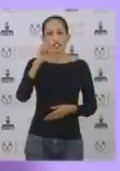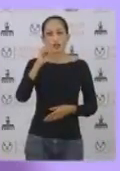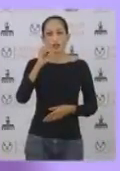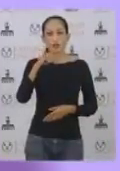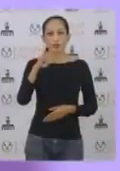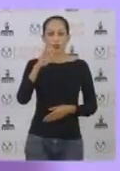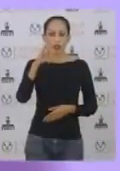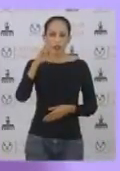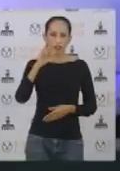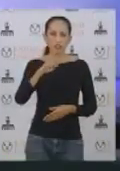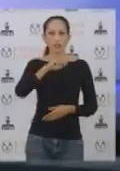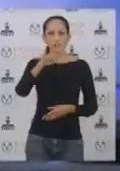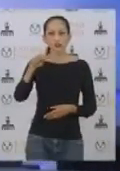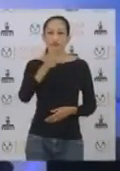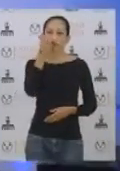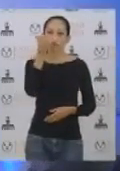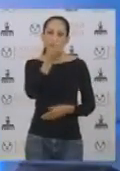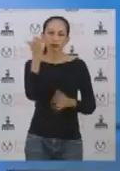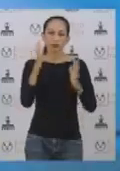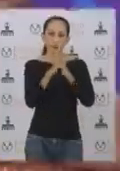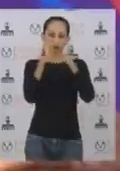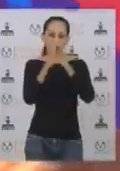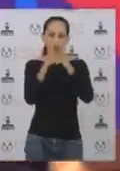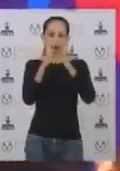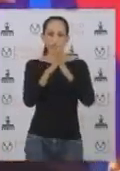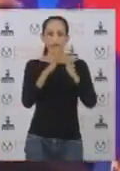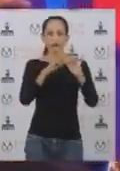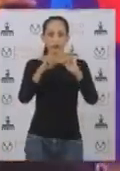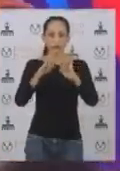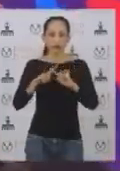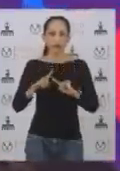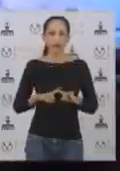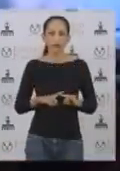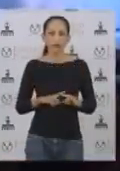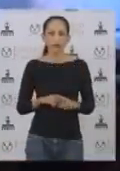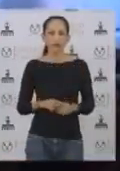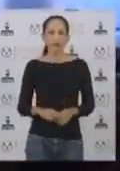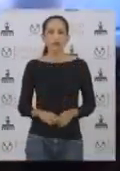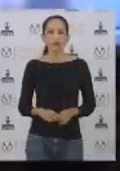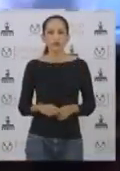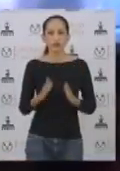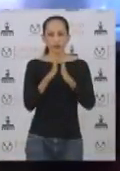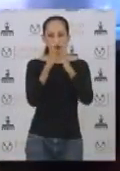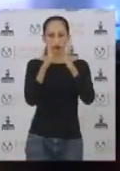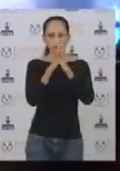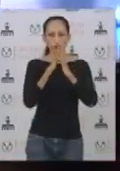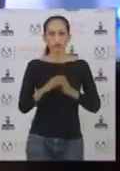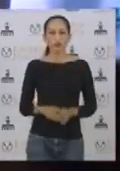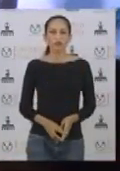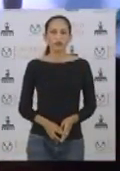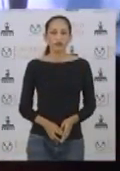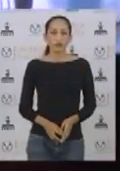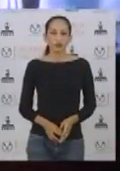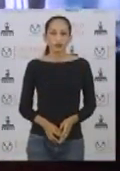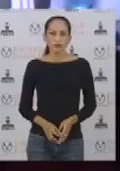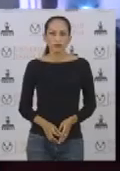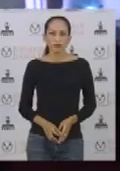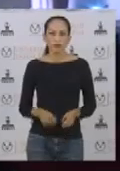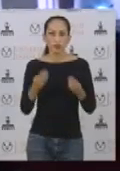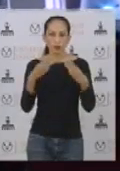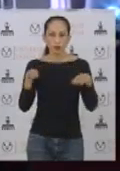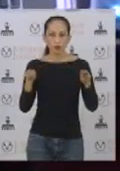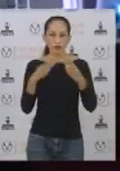excelente respuesta por parte de los participantes y el ambiente que se generó en los espectadores. Como siempre toca